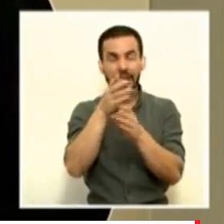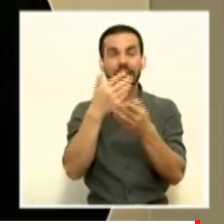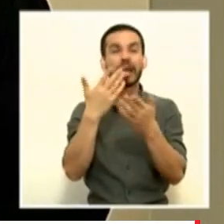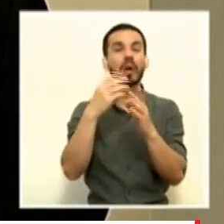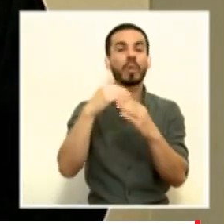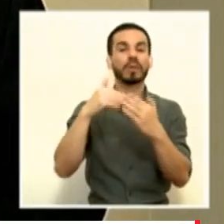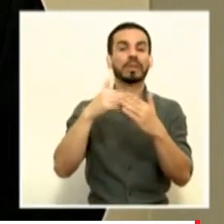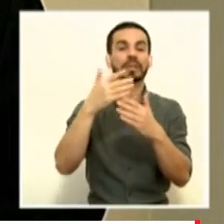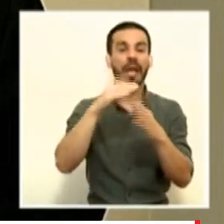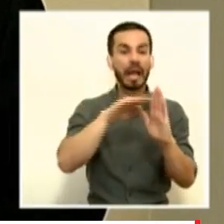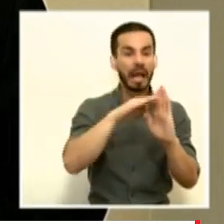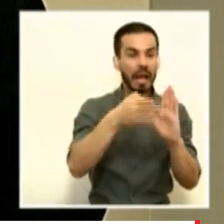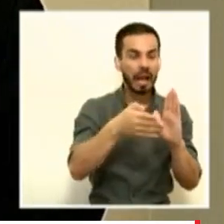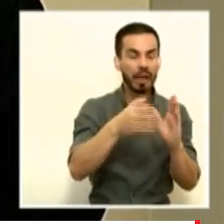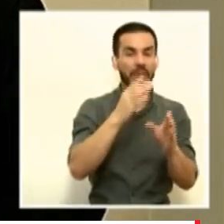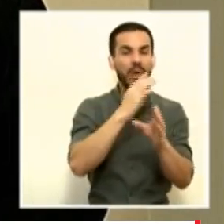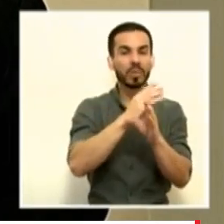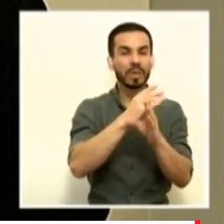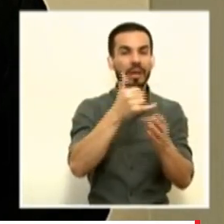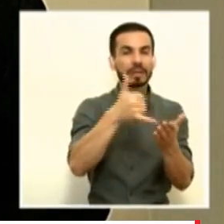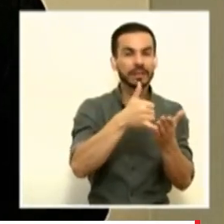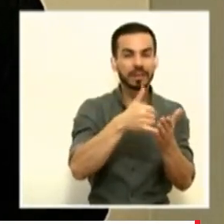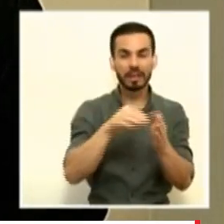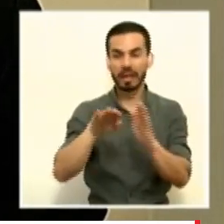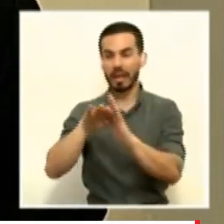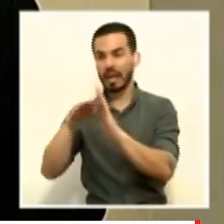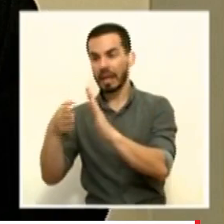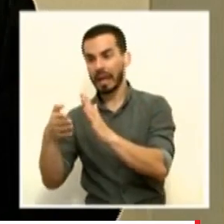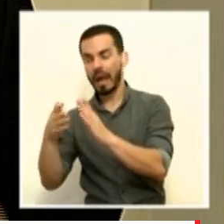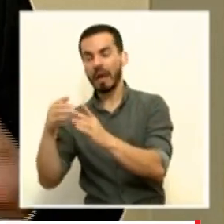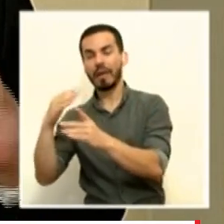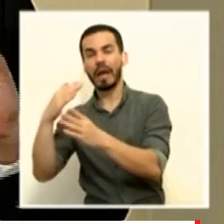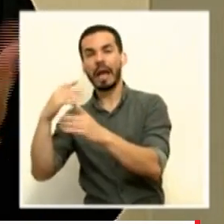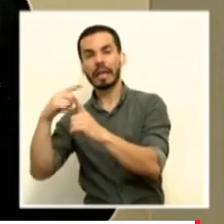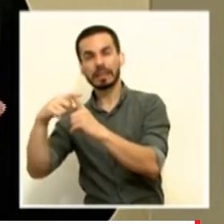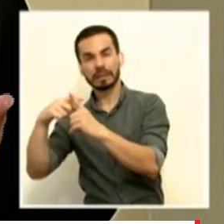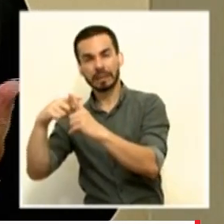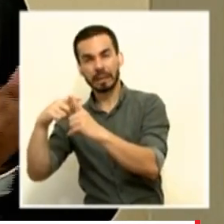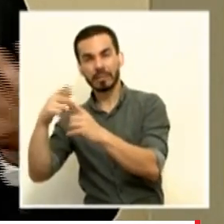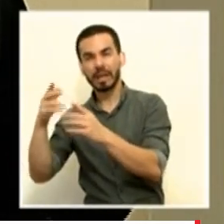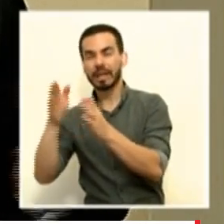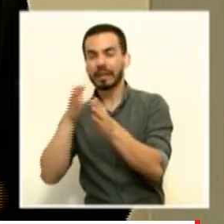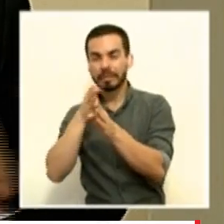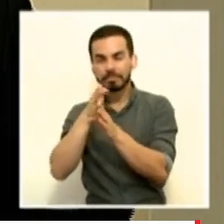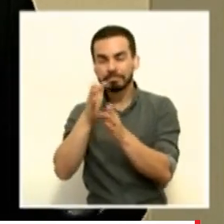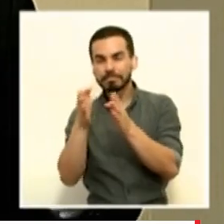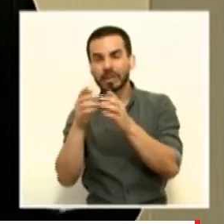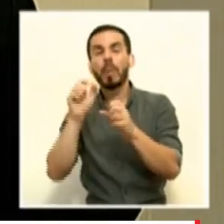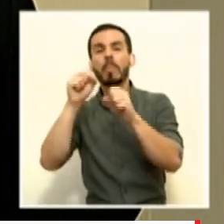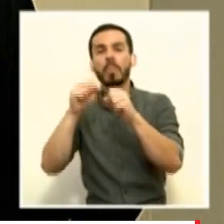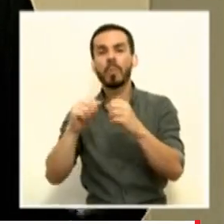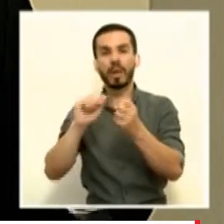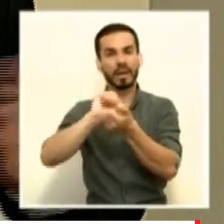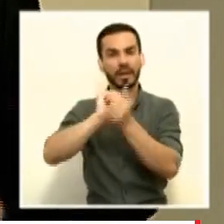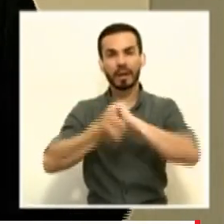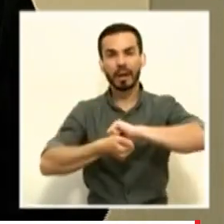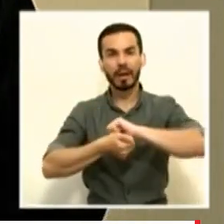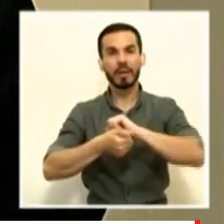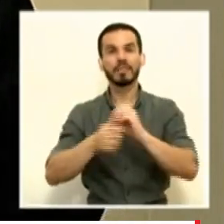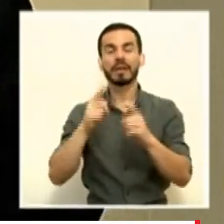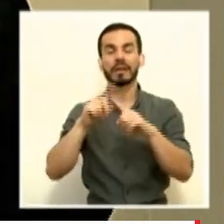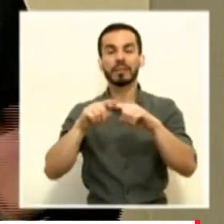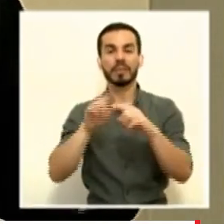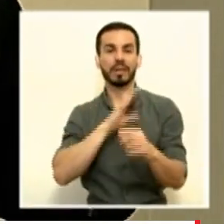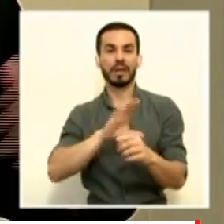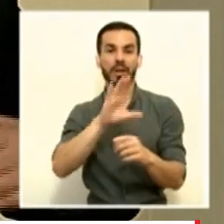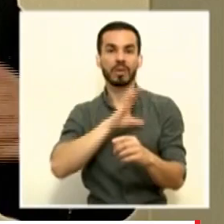entre qué es una cama de cuidados intensivos y qué es una cama de cuidados intermedios es muy delgada y puede variar de acuerdo a la condición